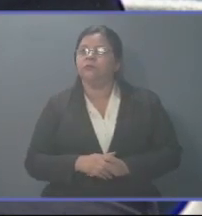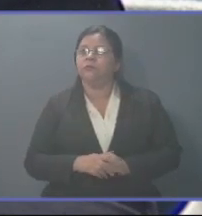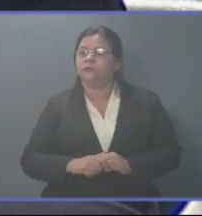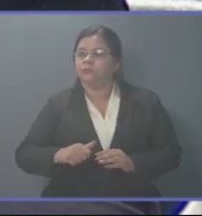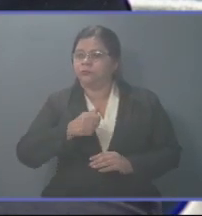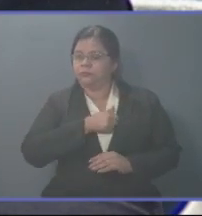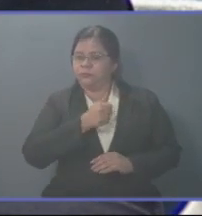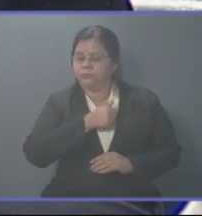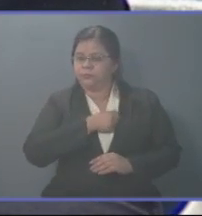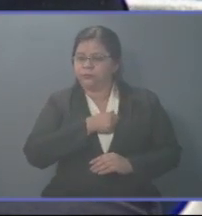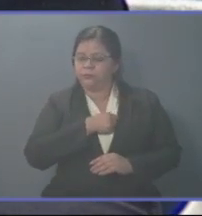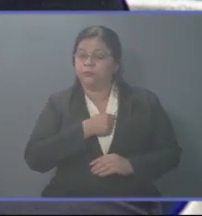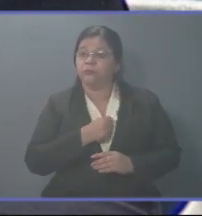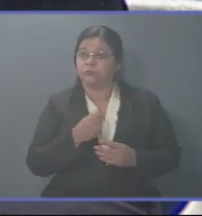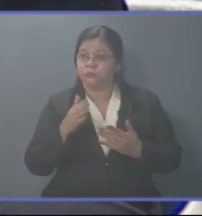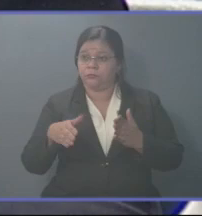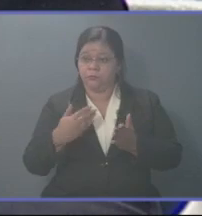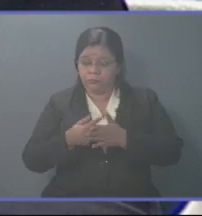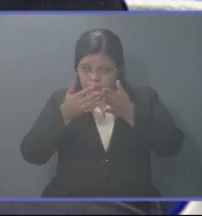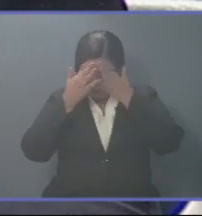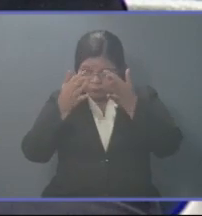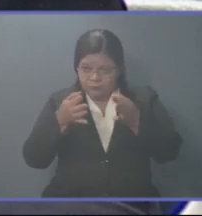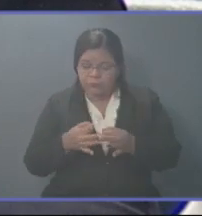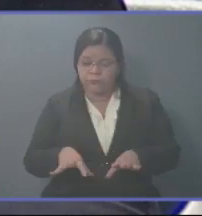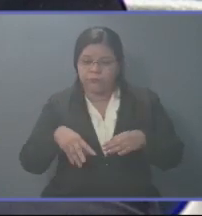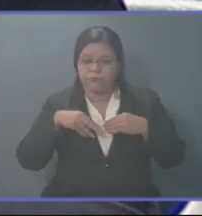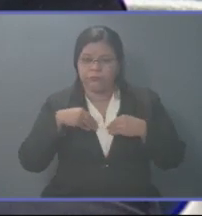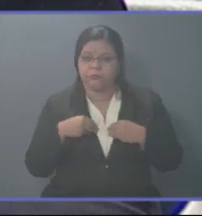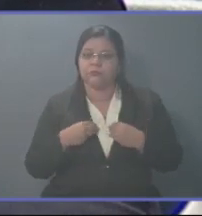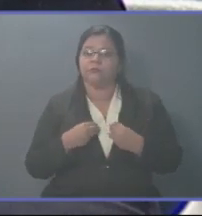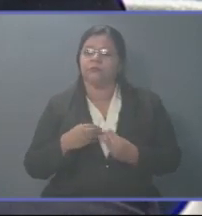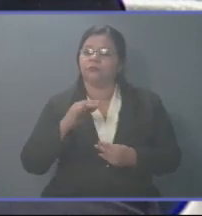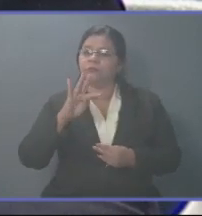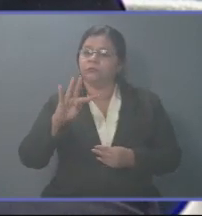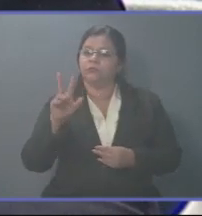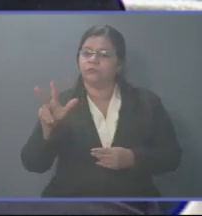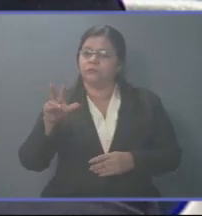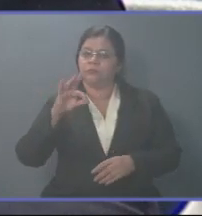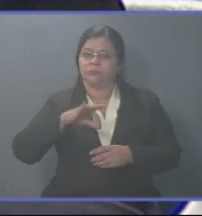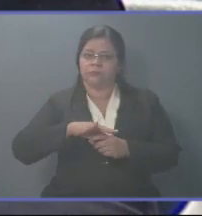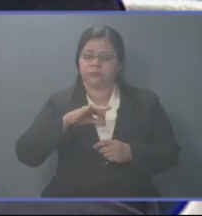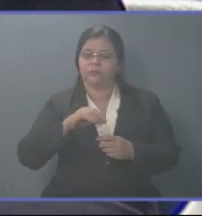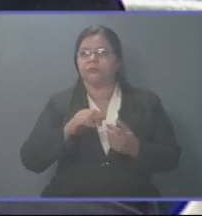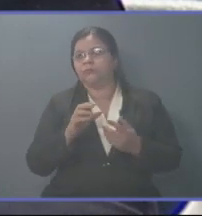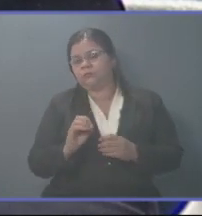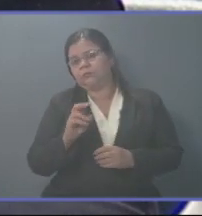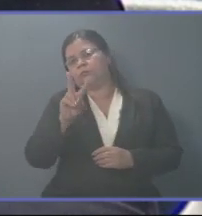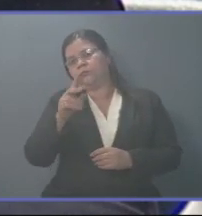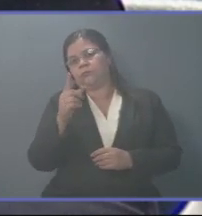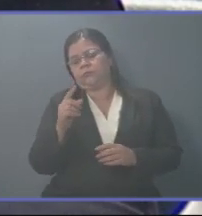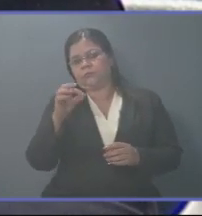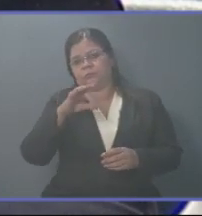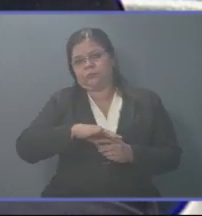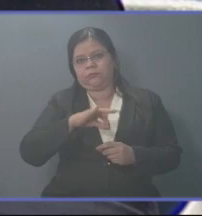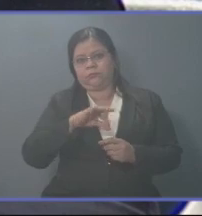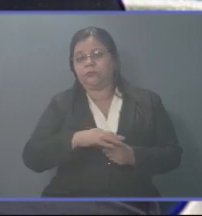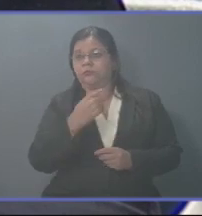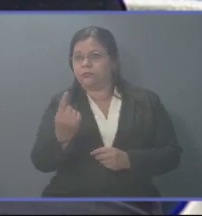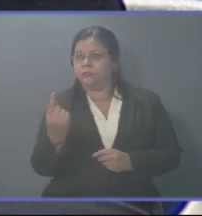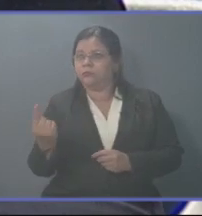públicas. Las decisiones se adoptarán por mayoría simple, al menos 2 votos provenientes de las